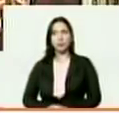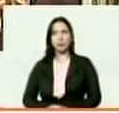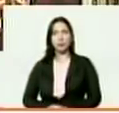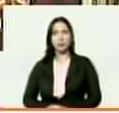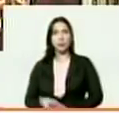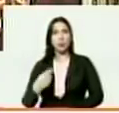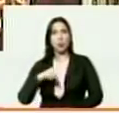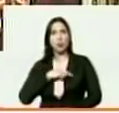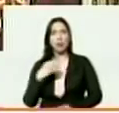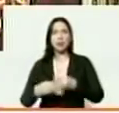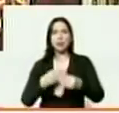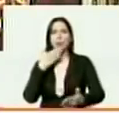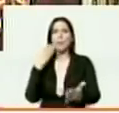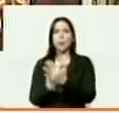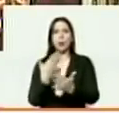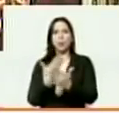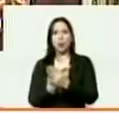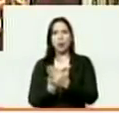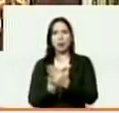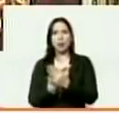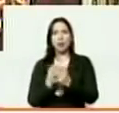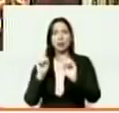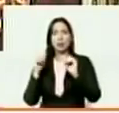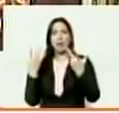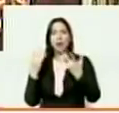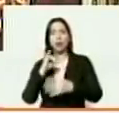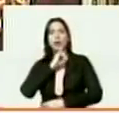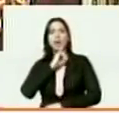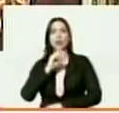nosotros le hicimos una propuesta salvadora a Iván Duque,